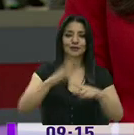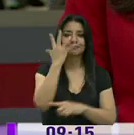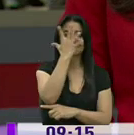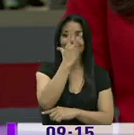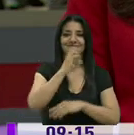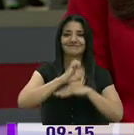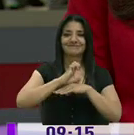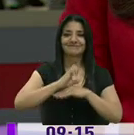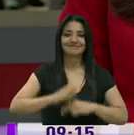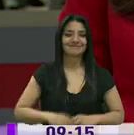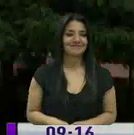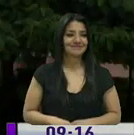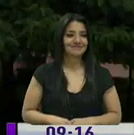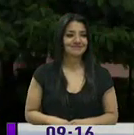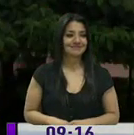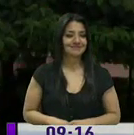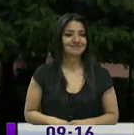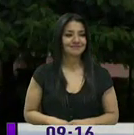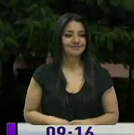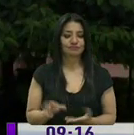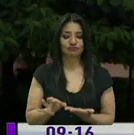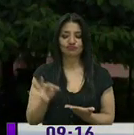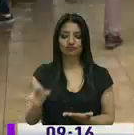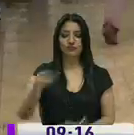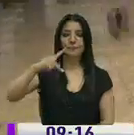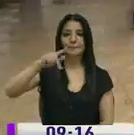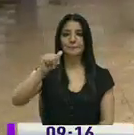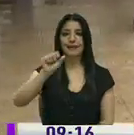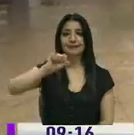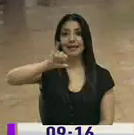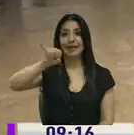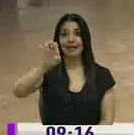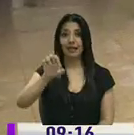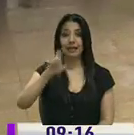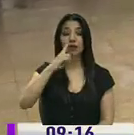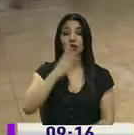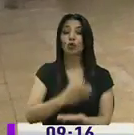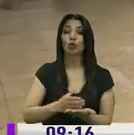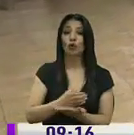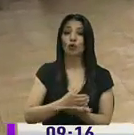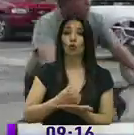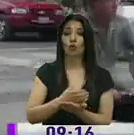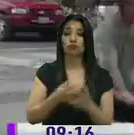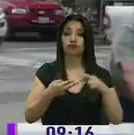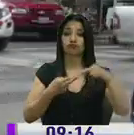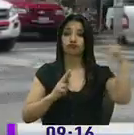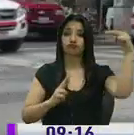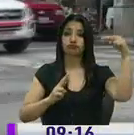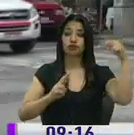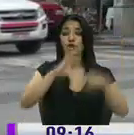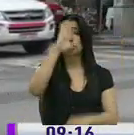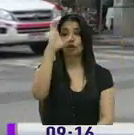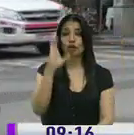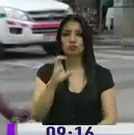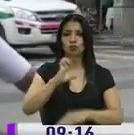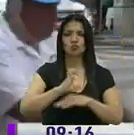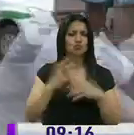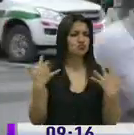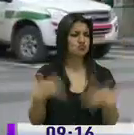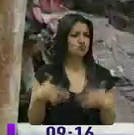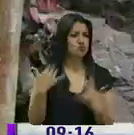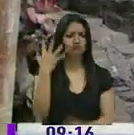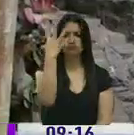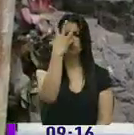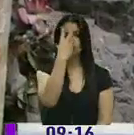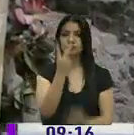país el cantón pasaje en la provincia de el oro ubicado en la región costa del país es un paraíso que invita a